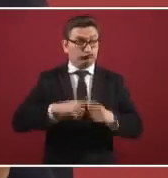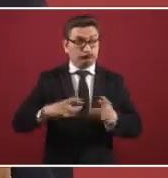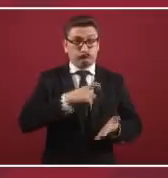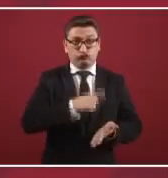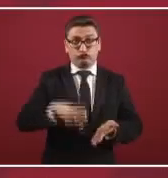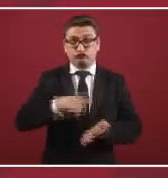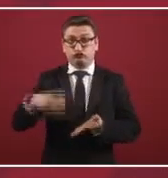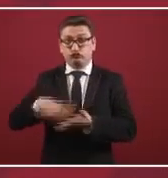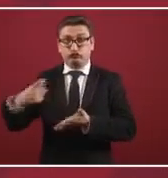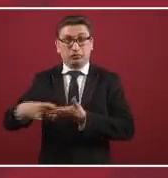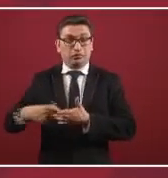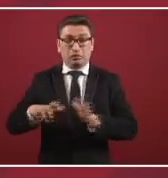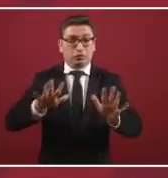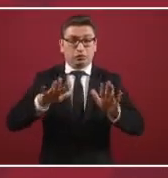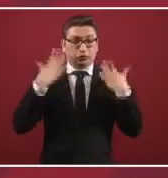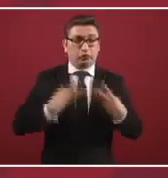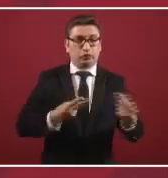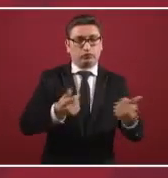precios,